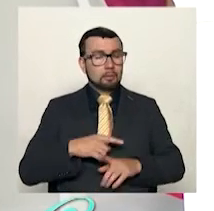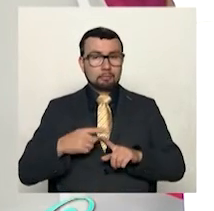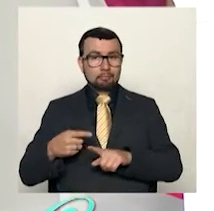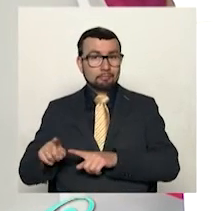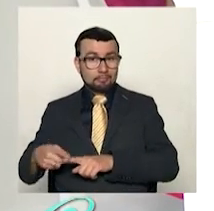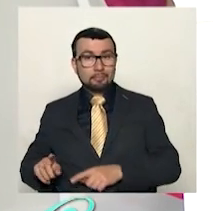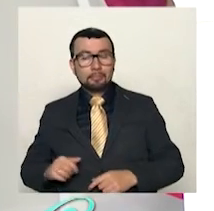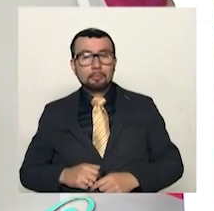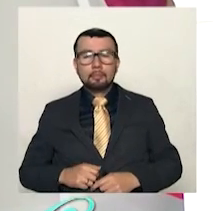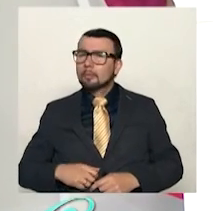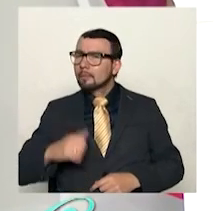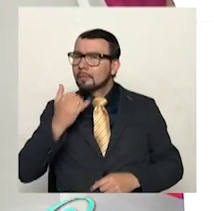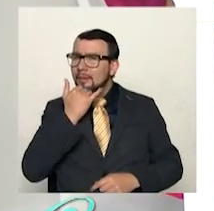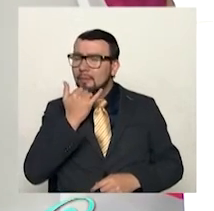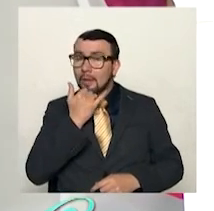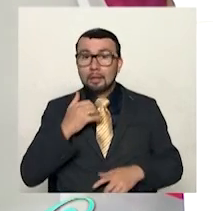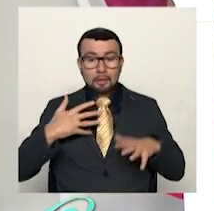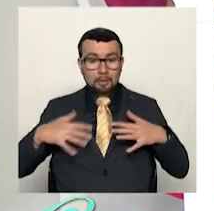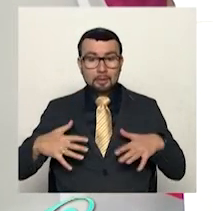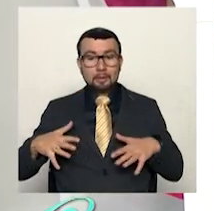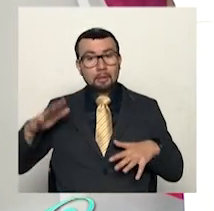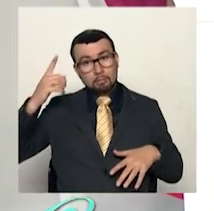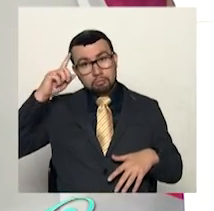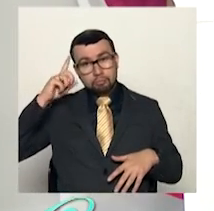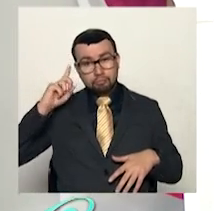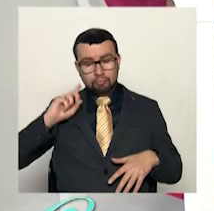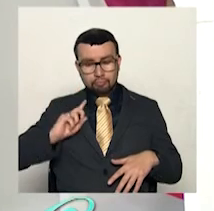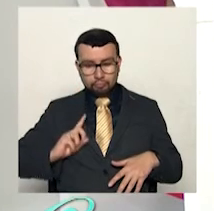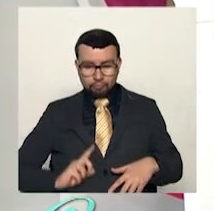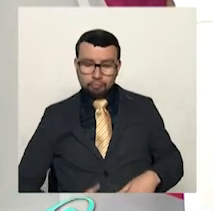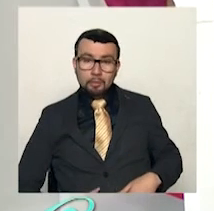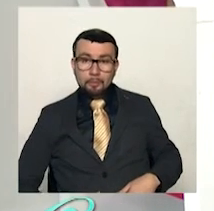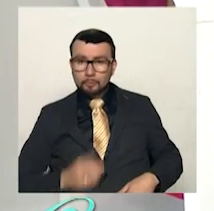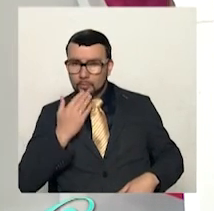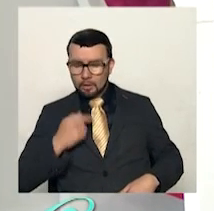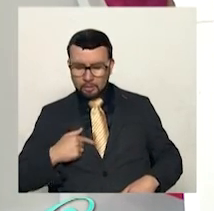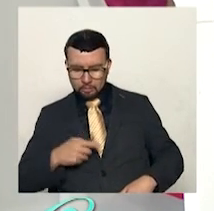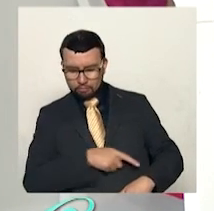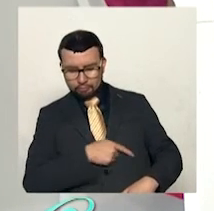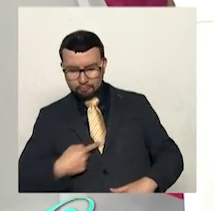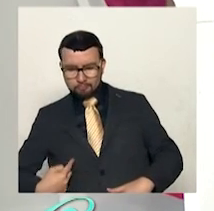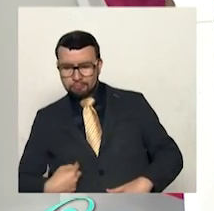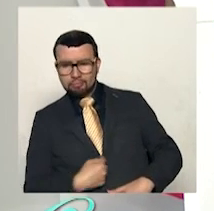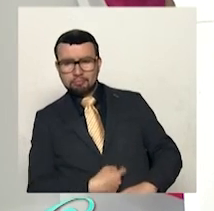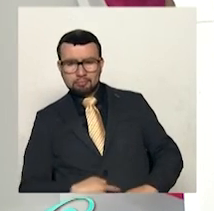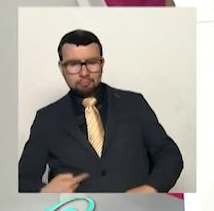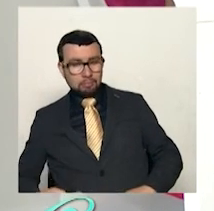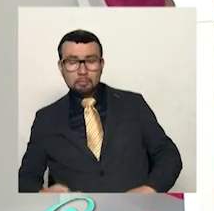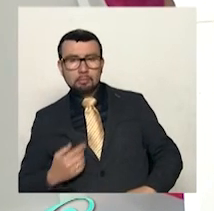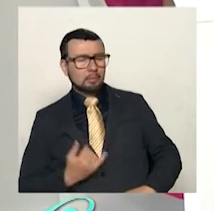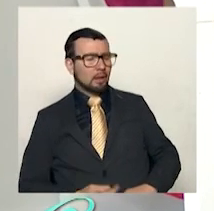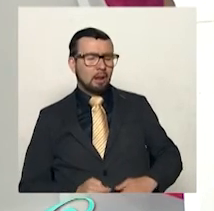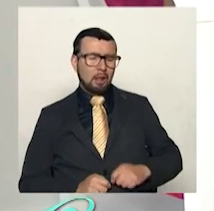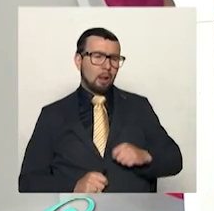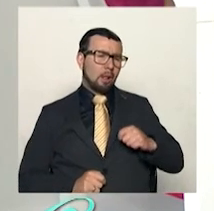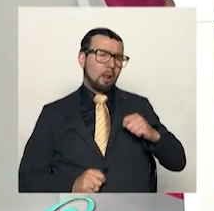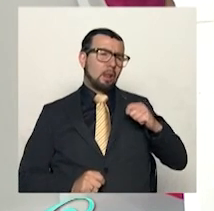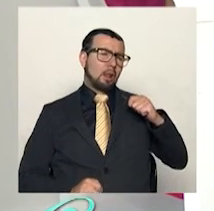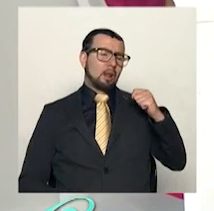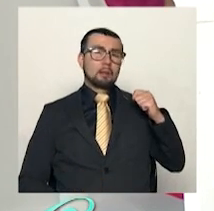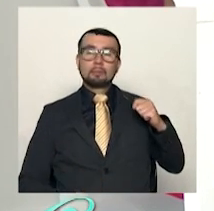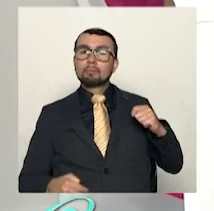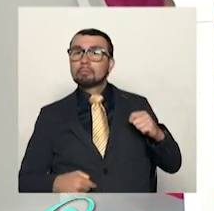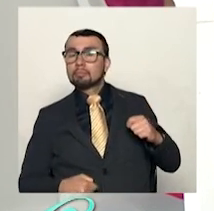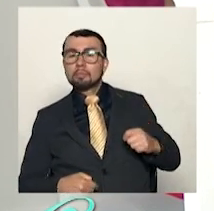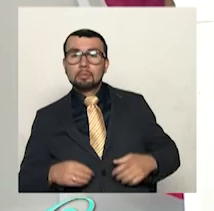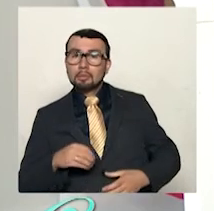del cuerpo. Y el nervio, generalmente lo que nosotros vemos dentro del aparato digestivo es un gran nervio que es el más grande que tenemos, que llama